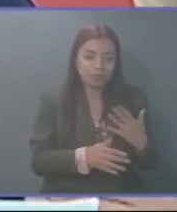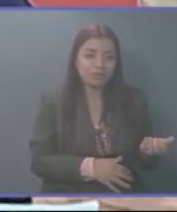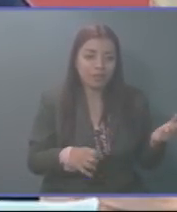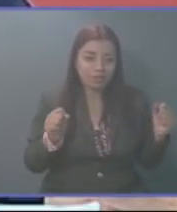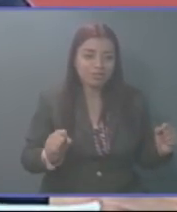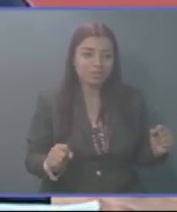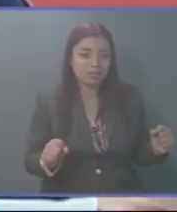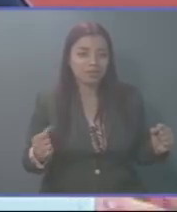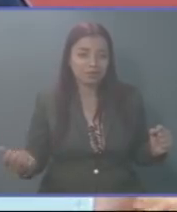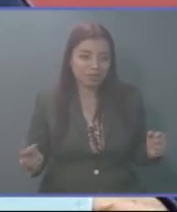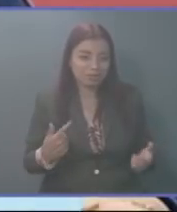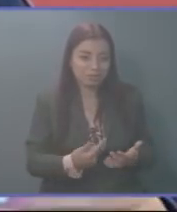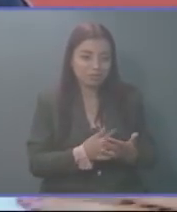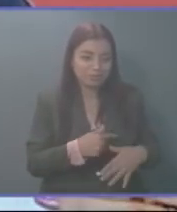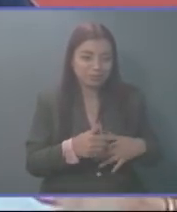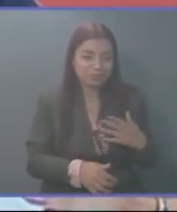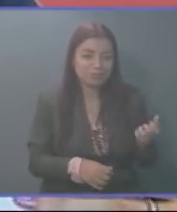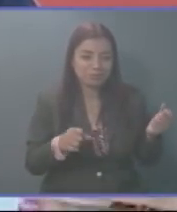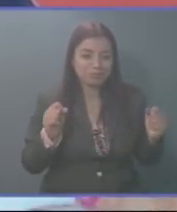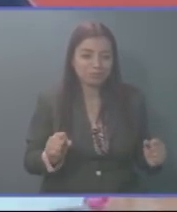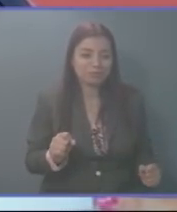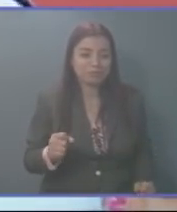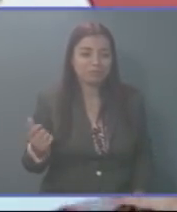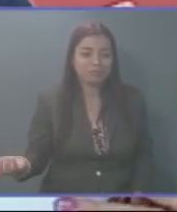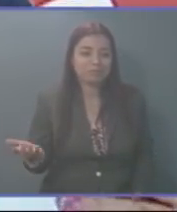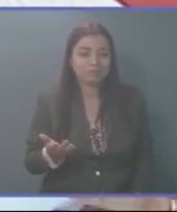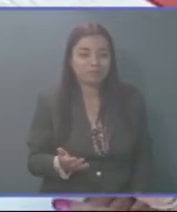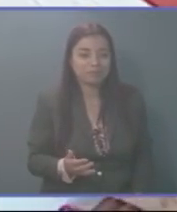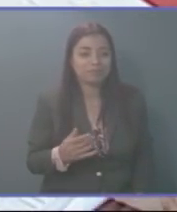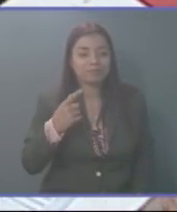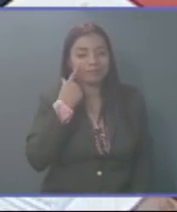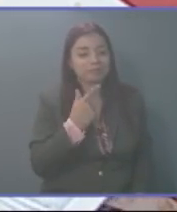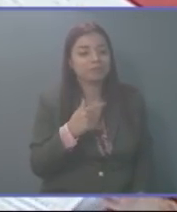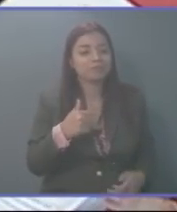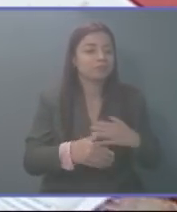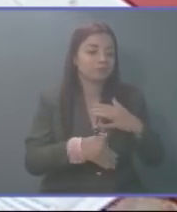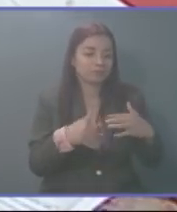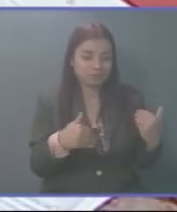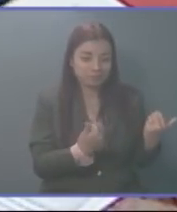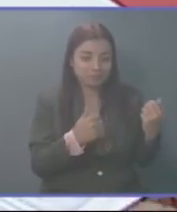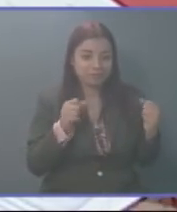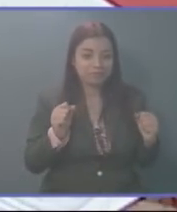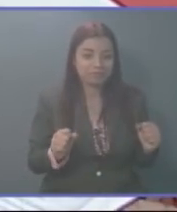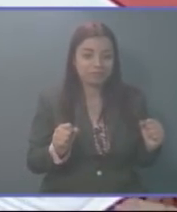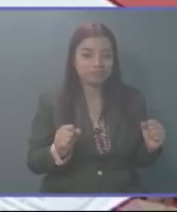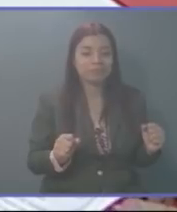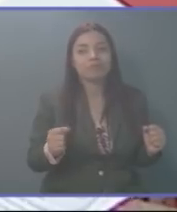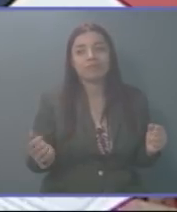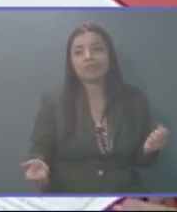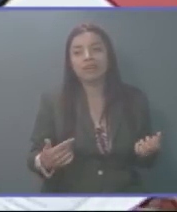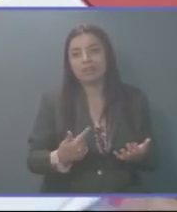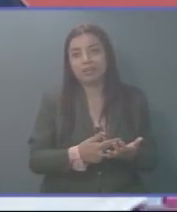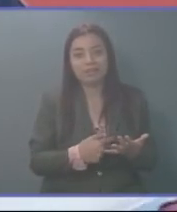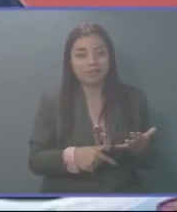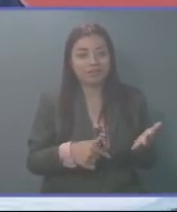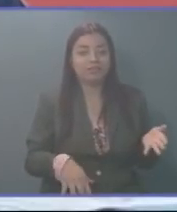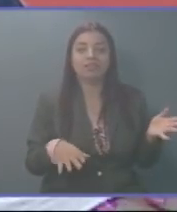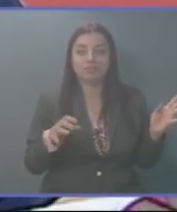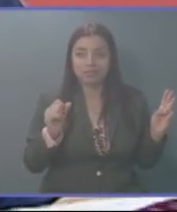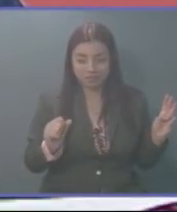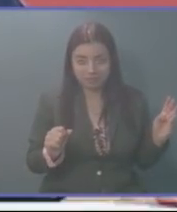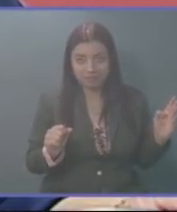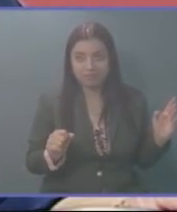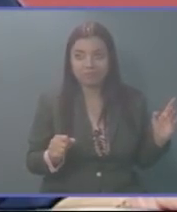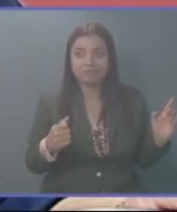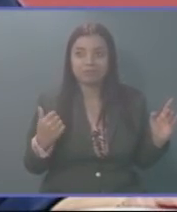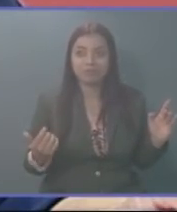ese sentido, no puedo yo llamar a emergencia cuando me pidan con qué se basa usted para llamar a emergencia y yo